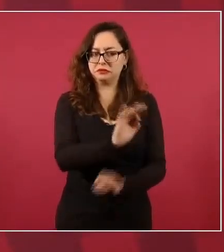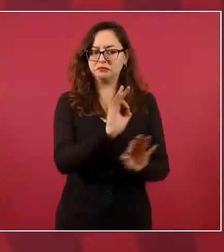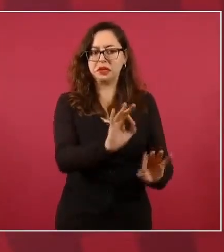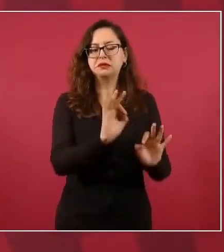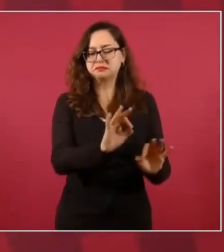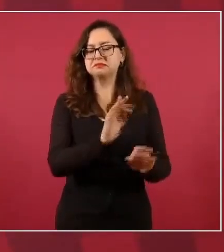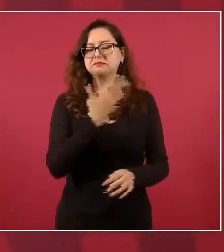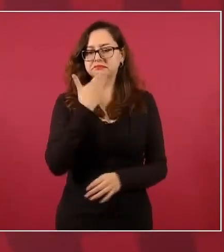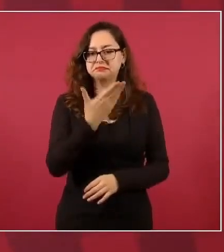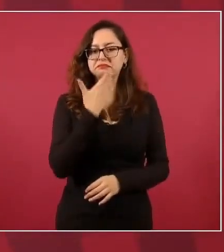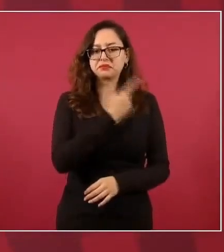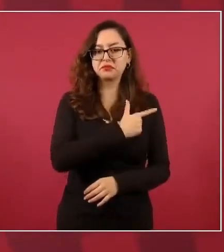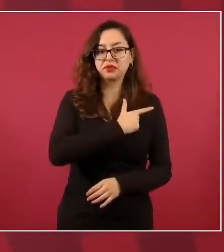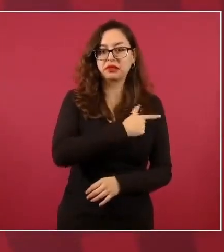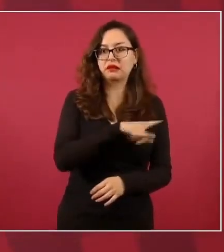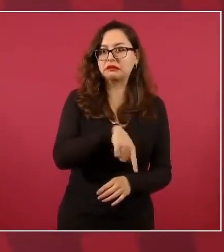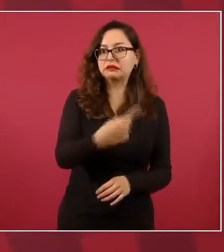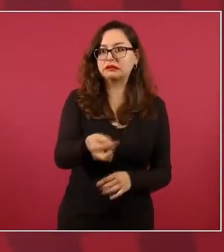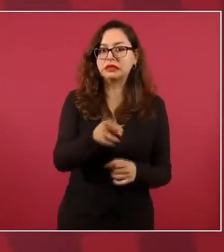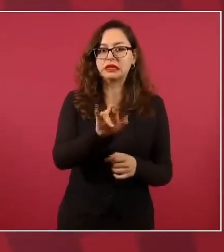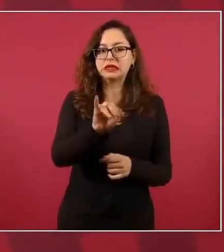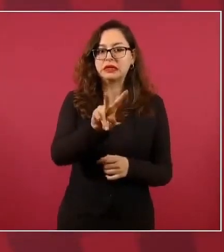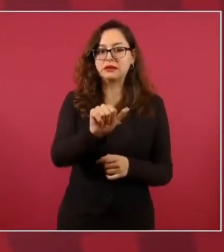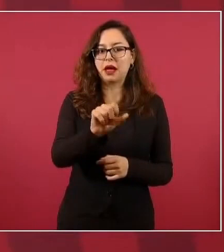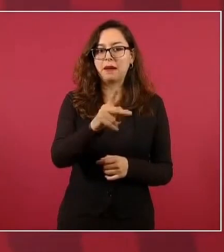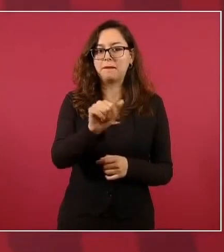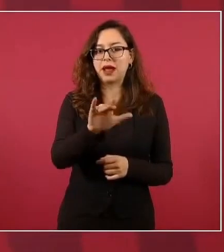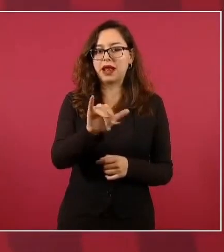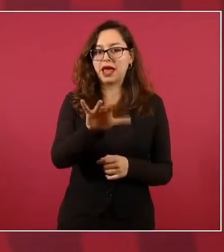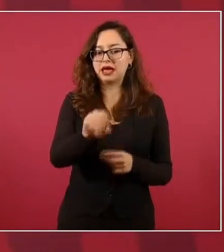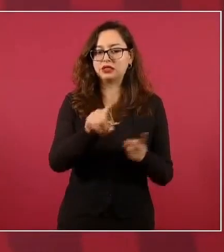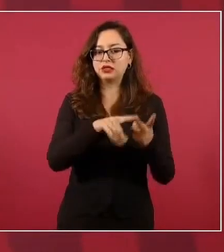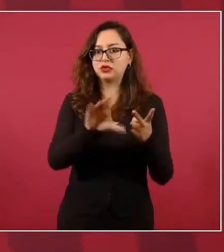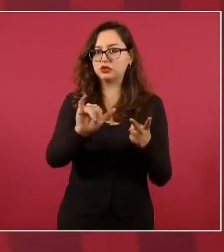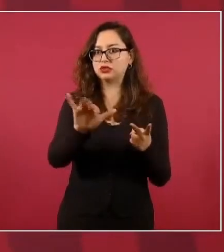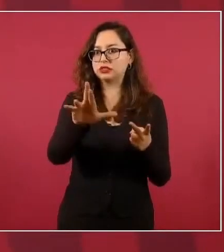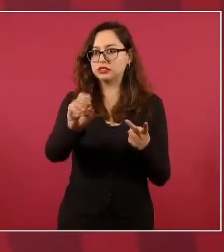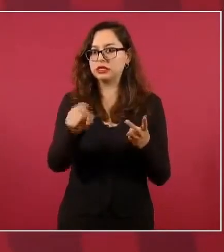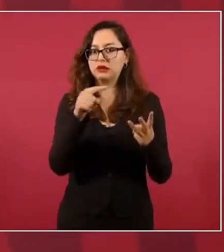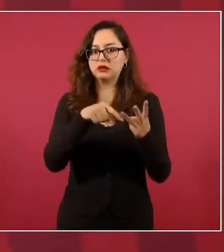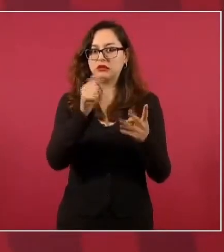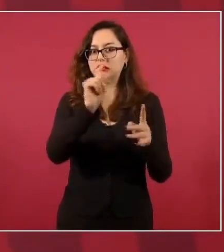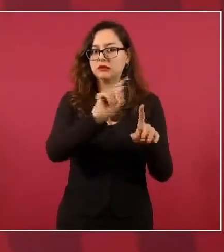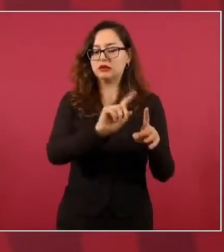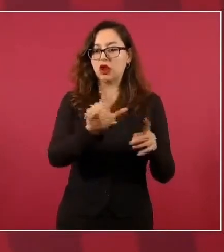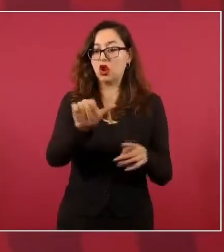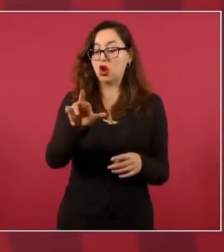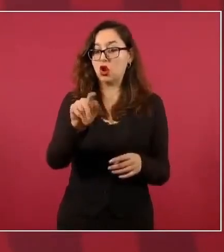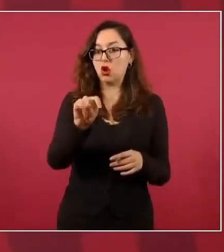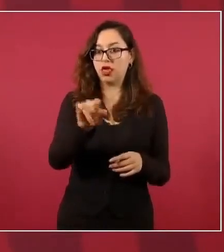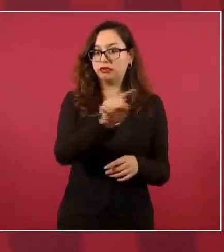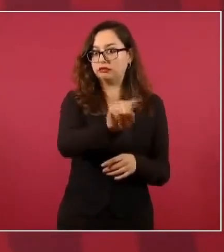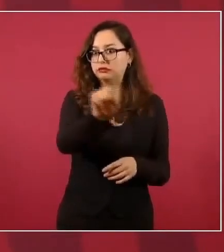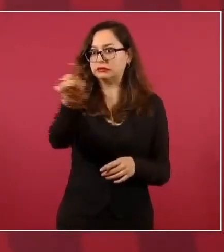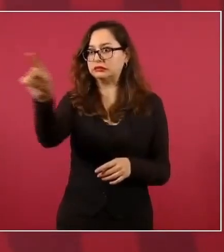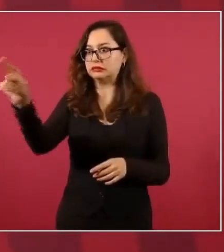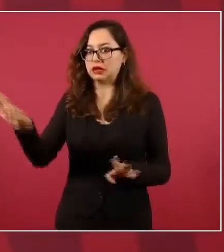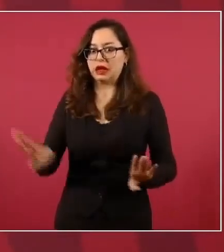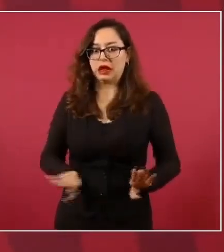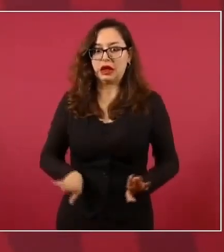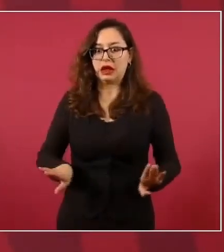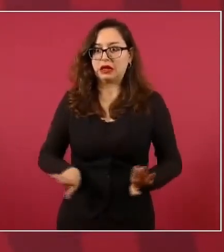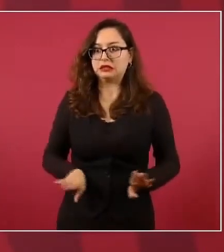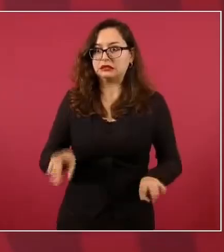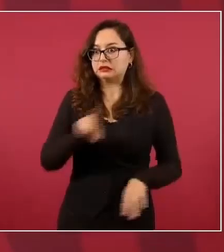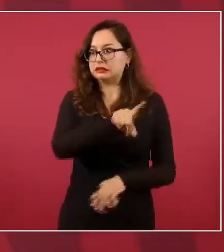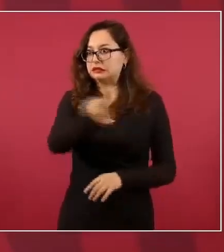a los Ciro Gómez Leiva y eso. No, pues a Lore de Mola. Este